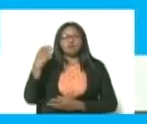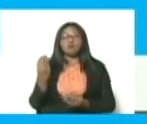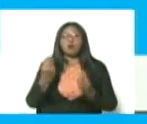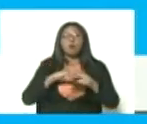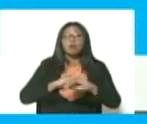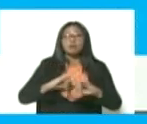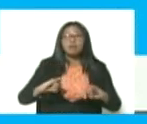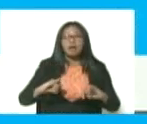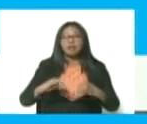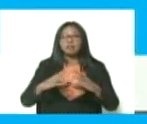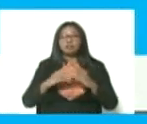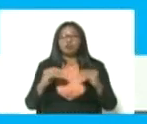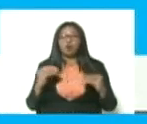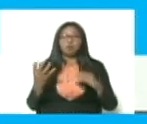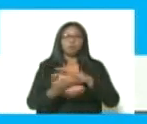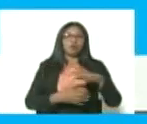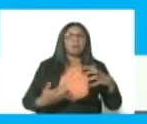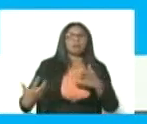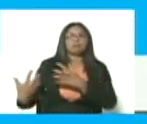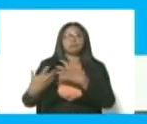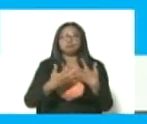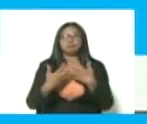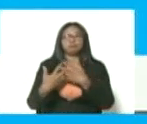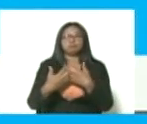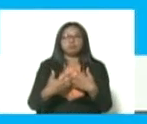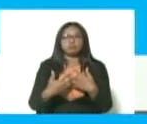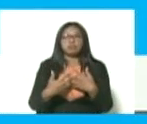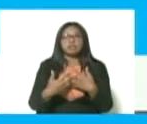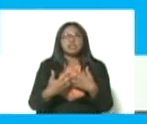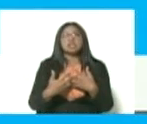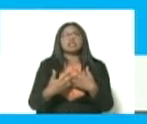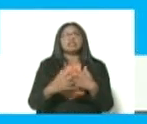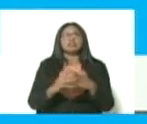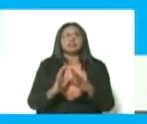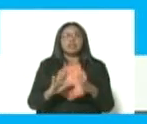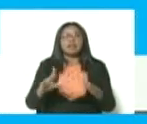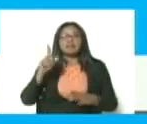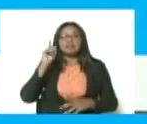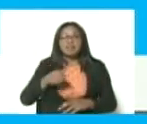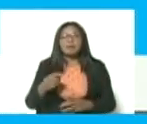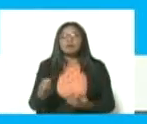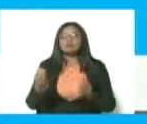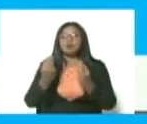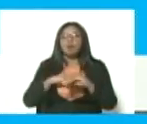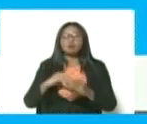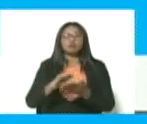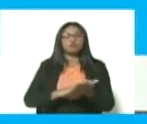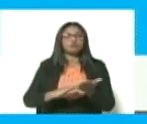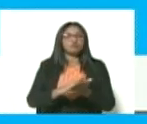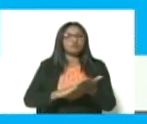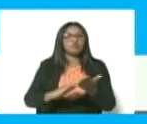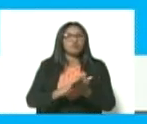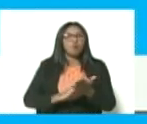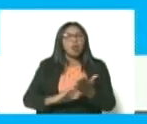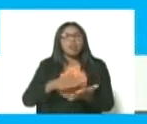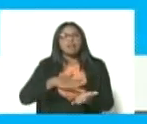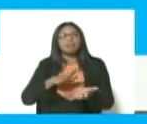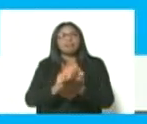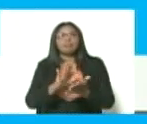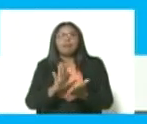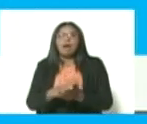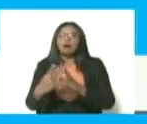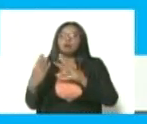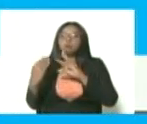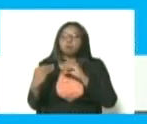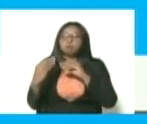toda la controversia del Esequibo está viva y debe ser negociada y resuelta por la vía diplomática